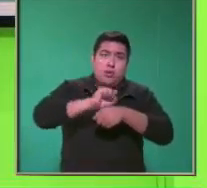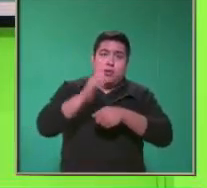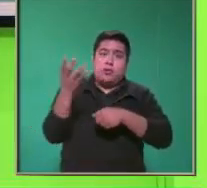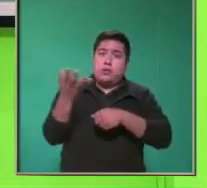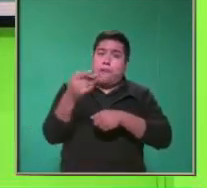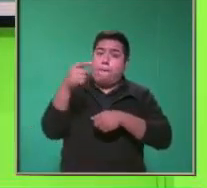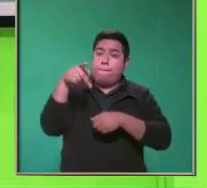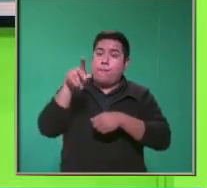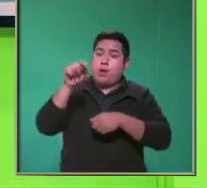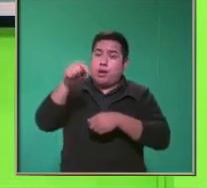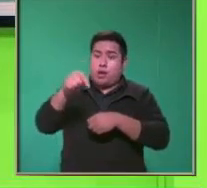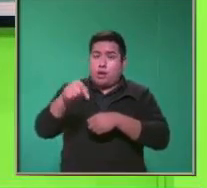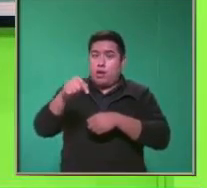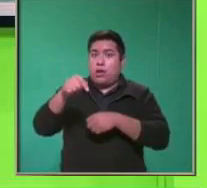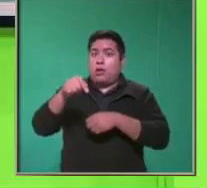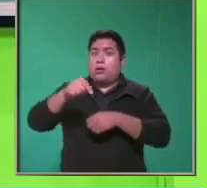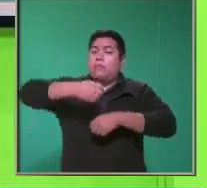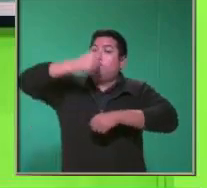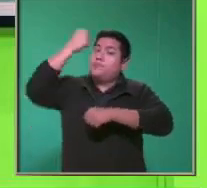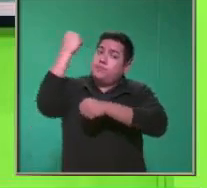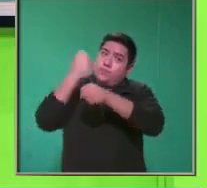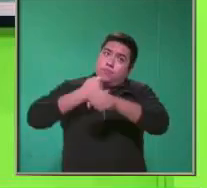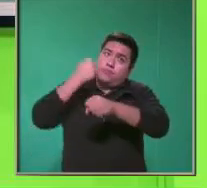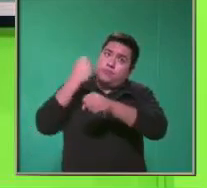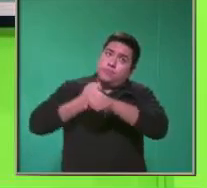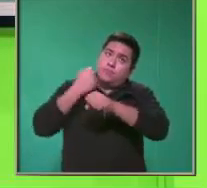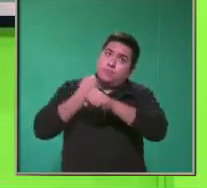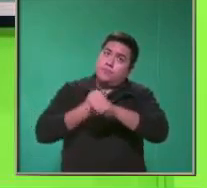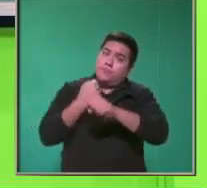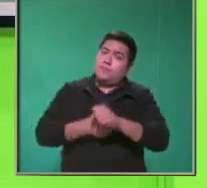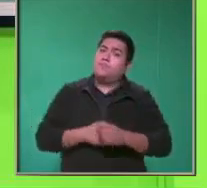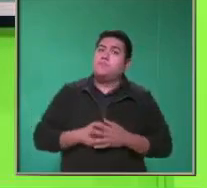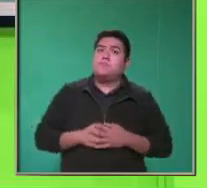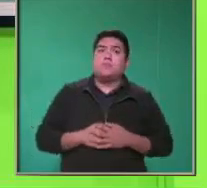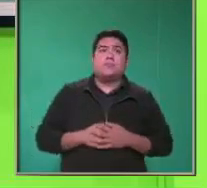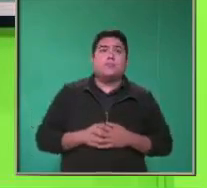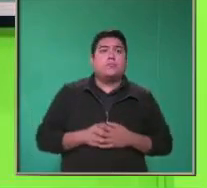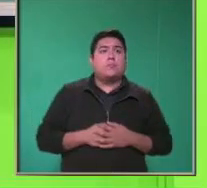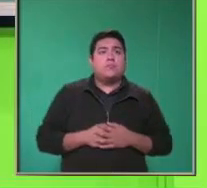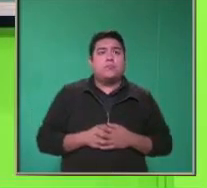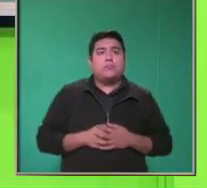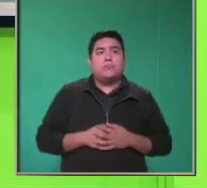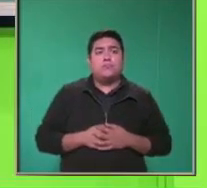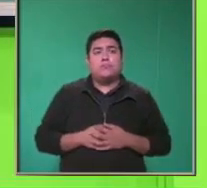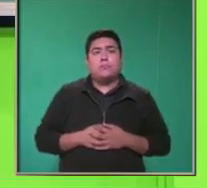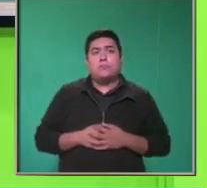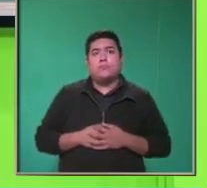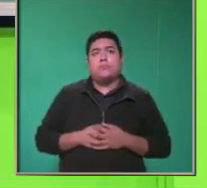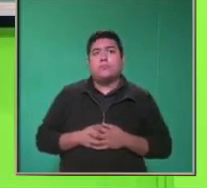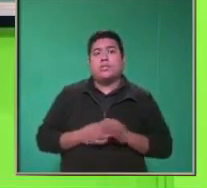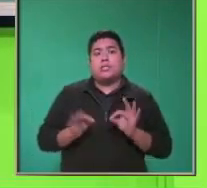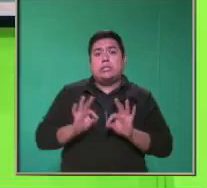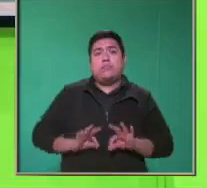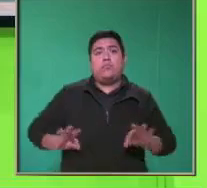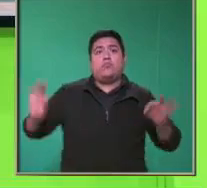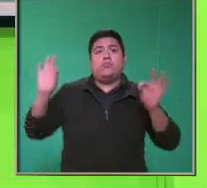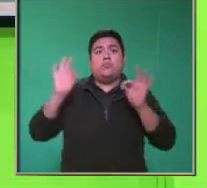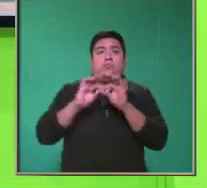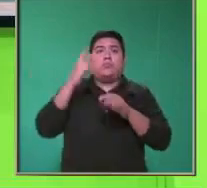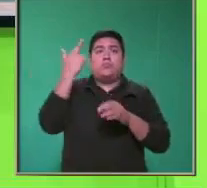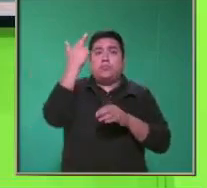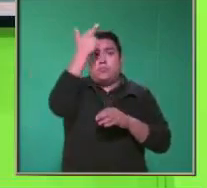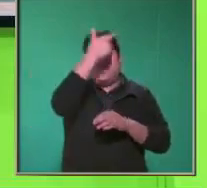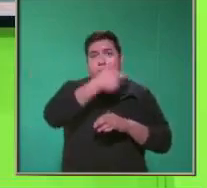aquí estamos, como te dije al principio, para repasar esas temáticas. Entonces, vamos a revisar,